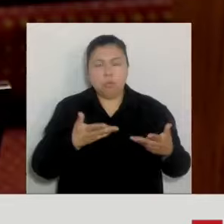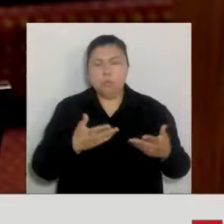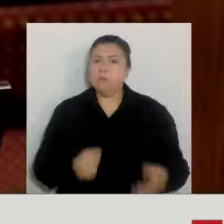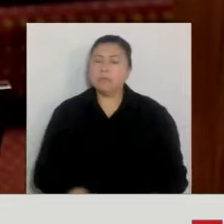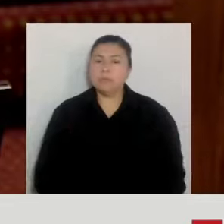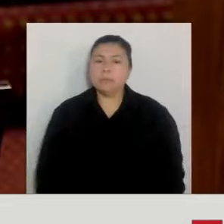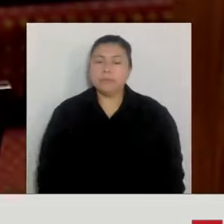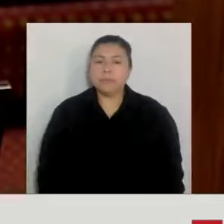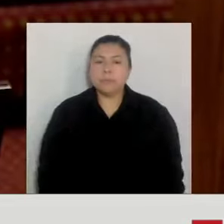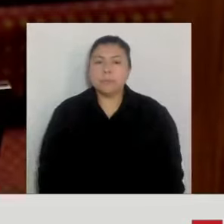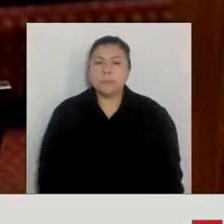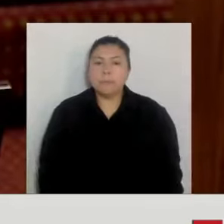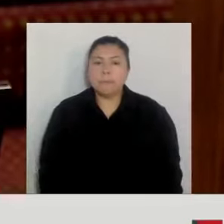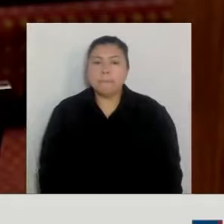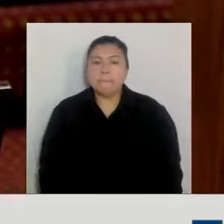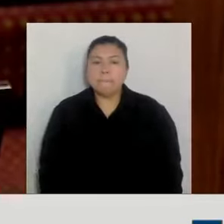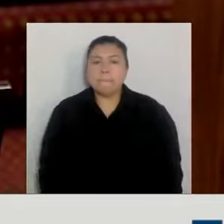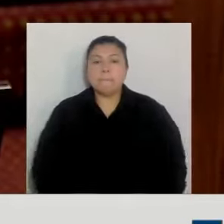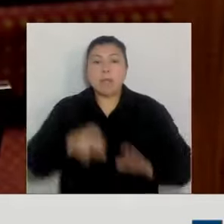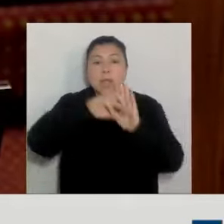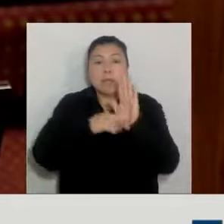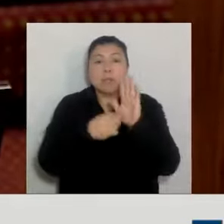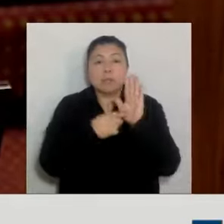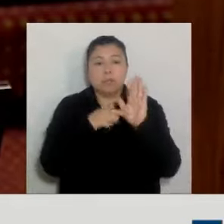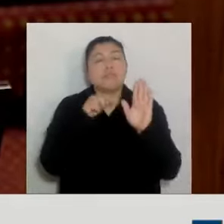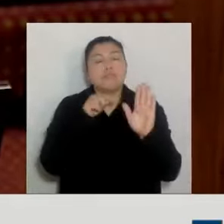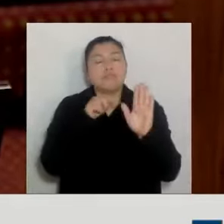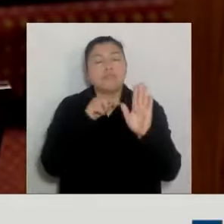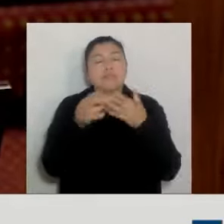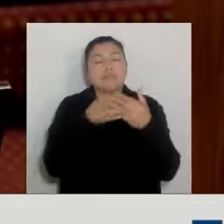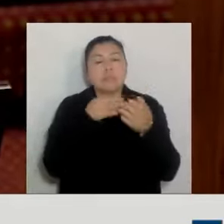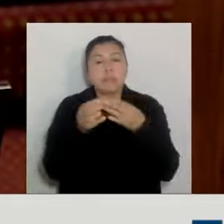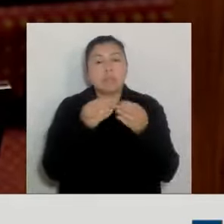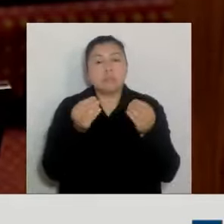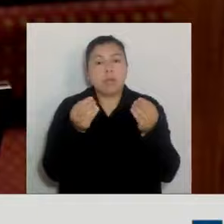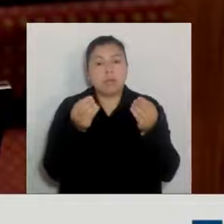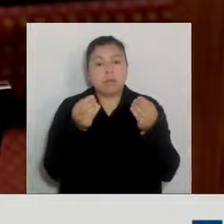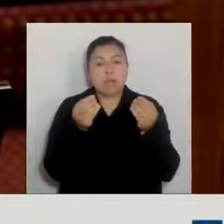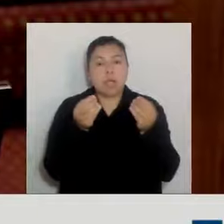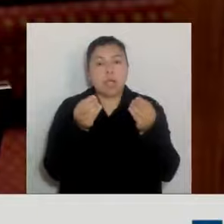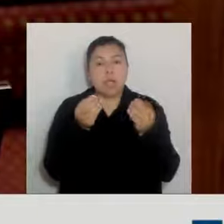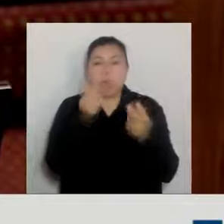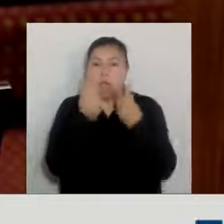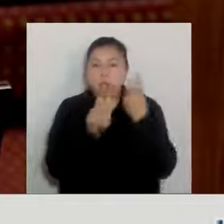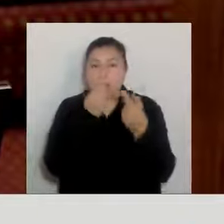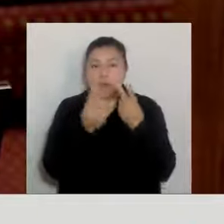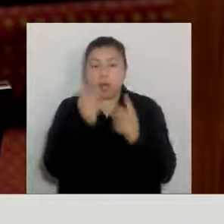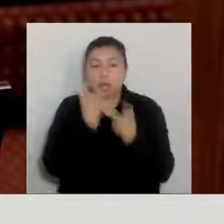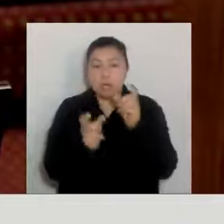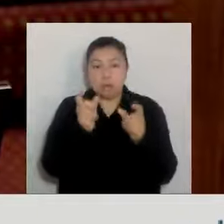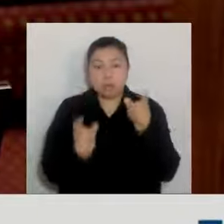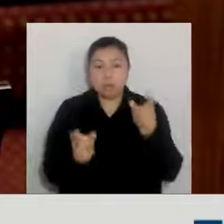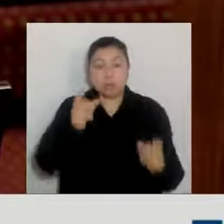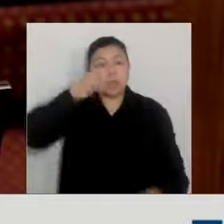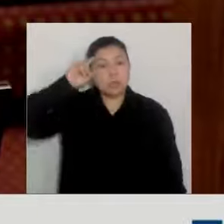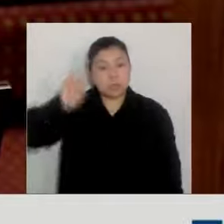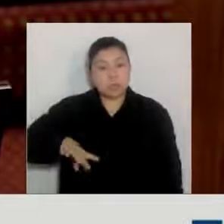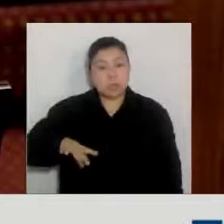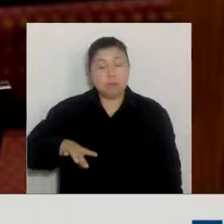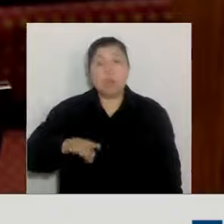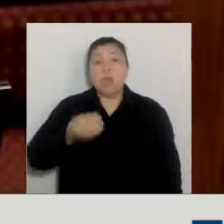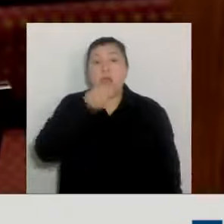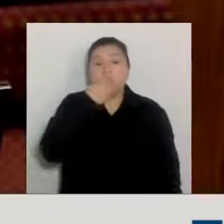tanto este proyecto tiene de eso a dar transparencia a dar visibilidad a que la gente sepa que si va a comer tal o